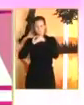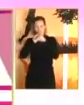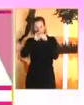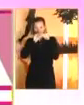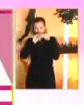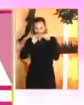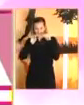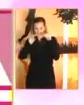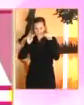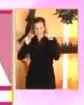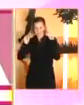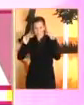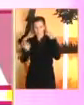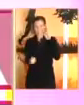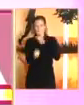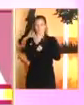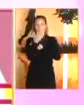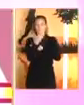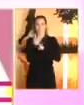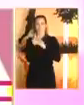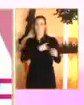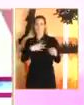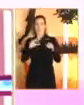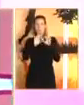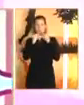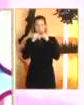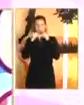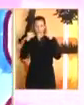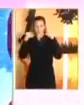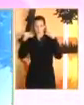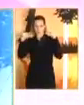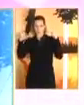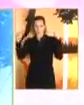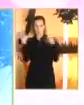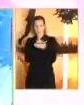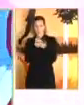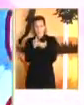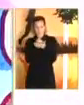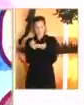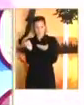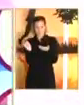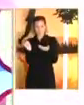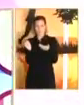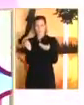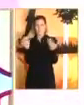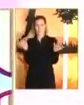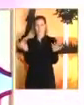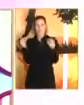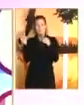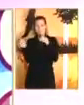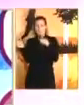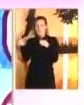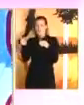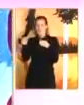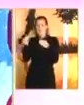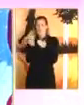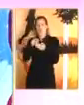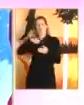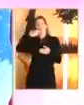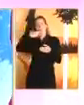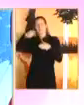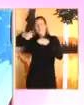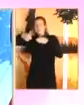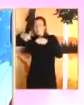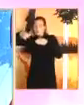blancas de ADN. Entonces, para hacerlo con mucho cuidado, pues lo echas sobre el... sobre la parte de abajo de la... de la cuchara, para que vaya cayendo